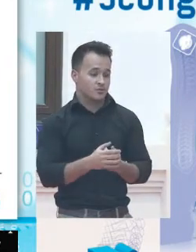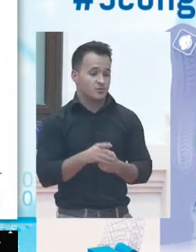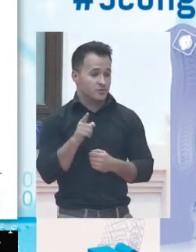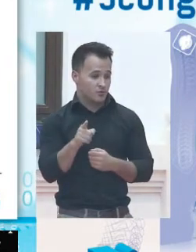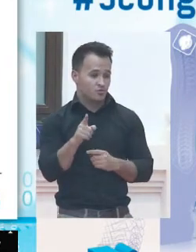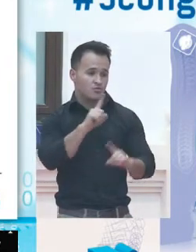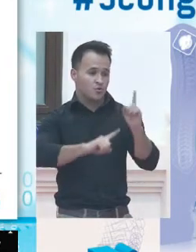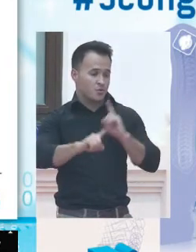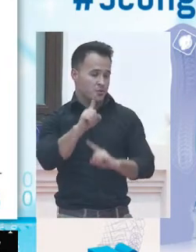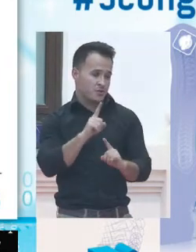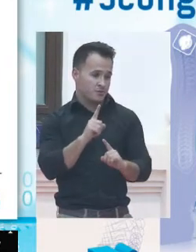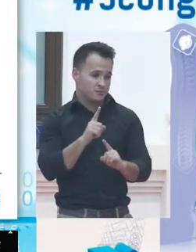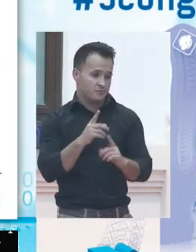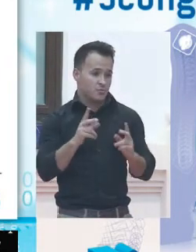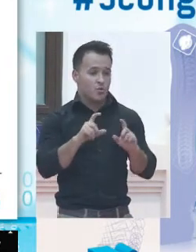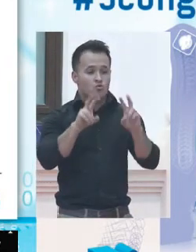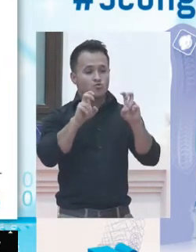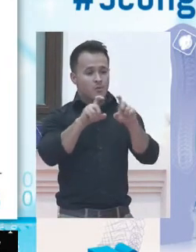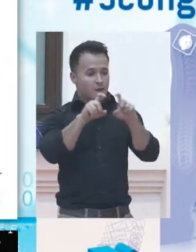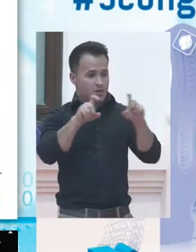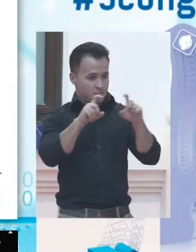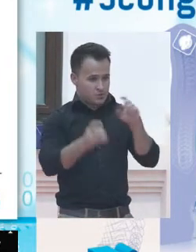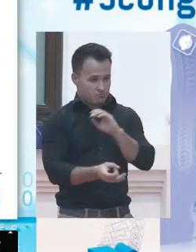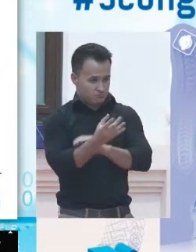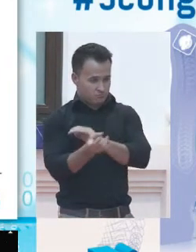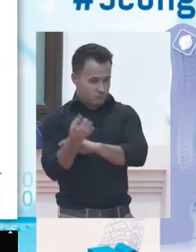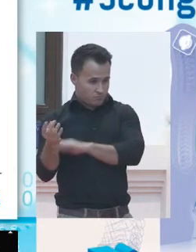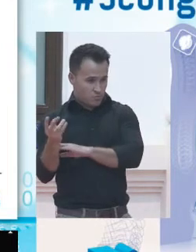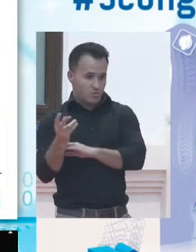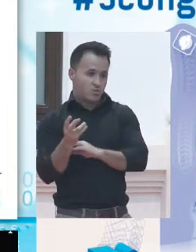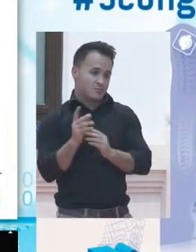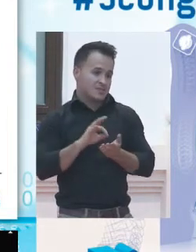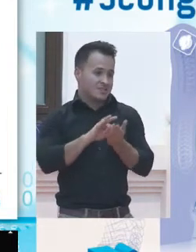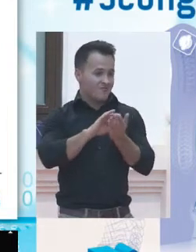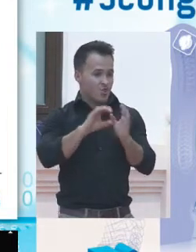es un problema para que nuevas empresas que quieran entrar en el mundo de ofrecer